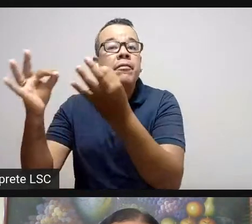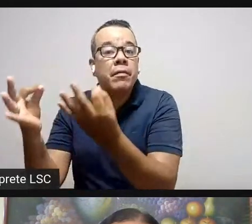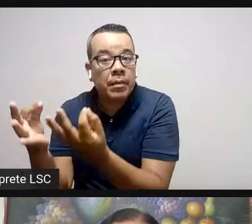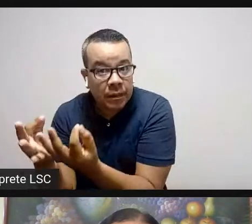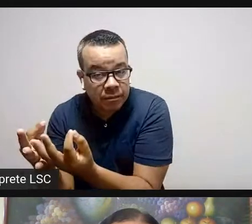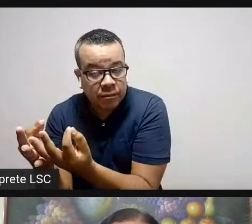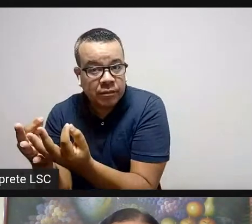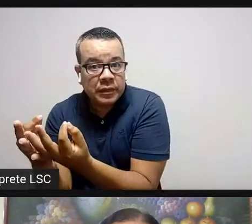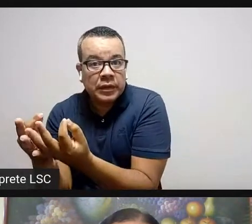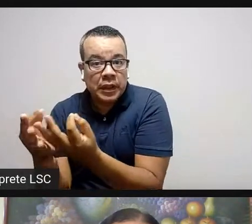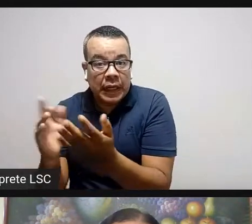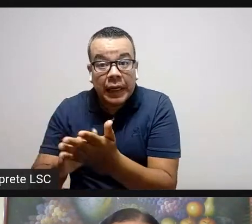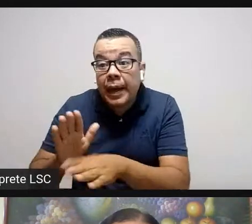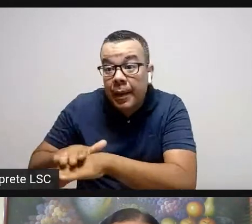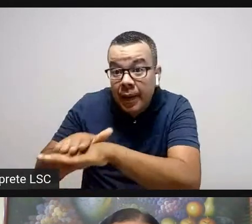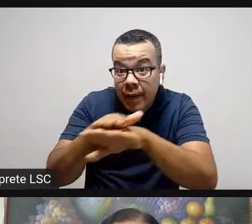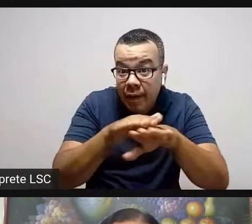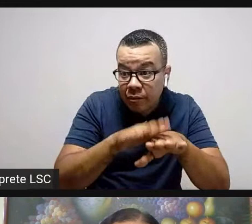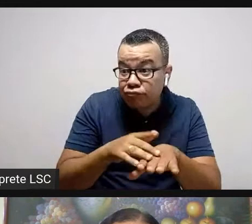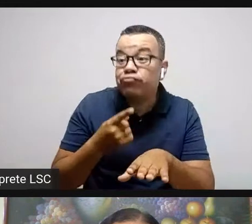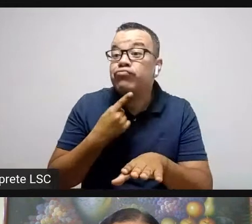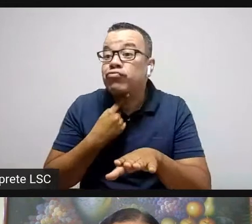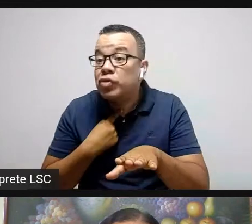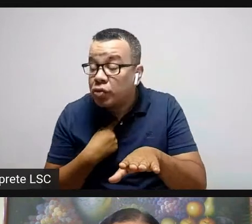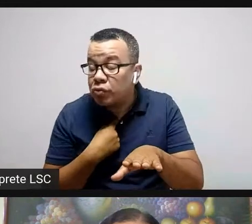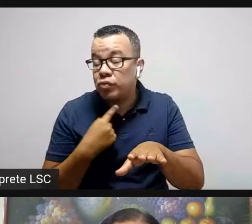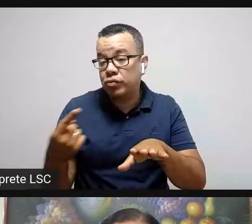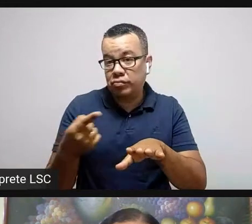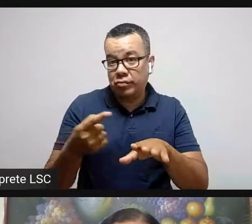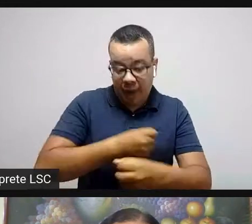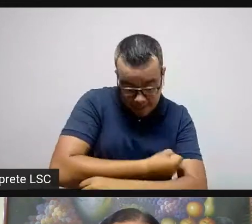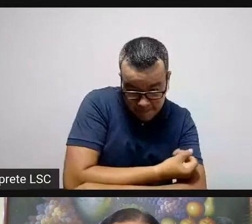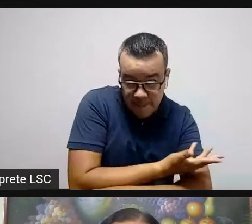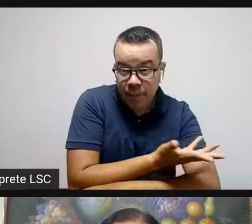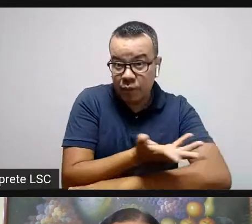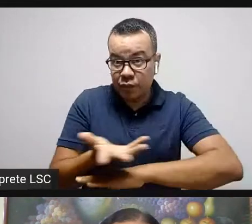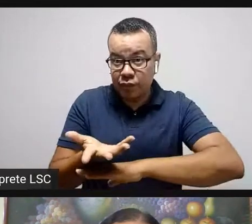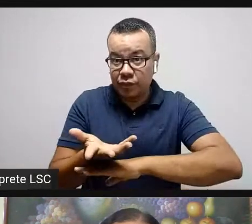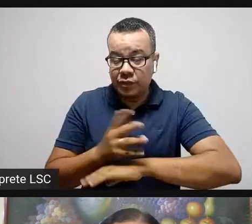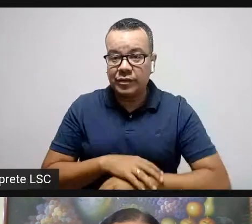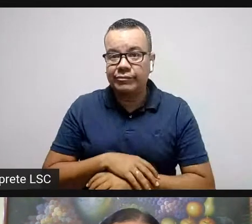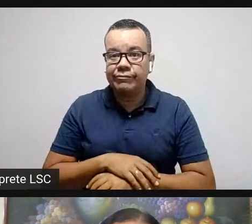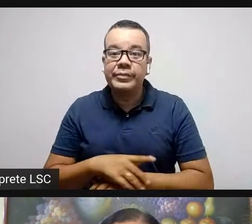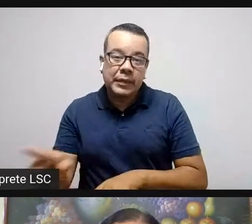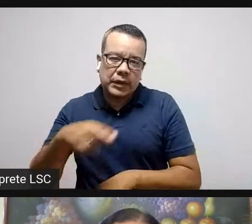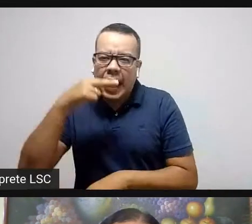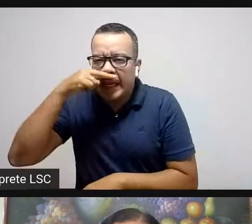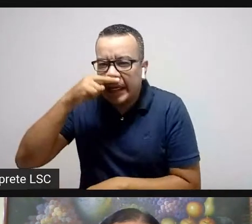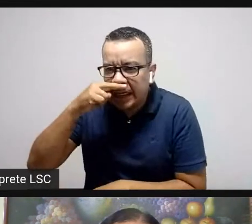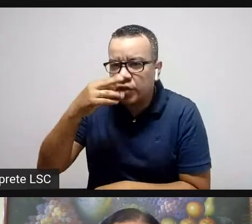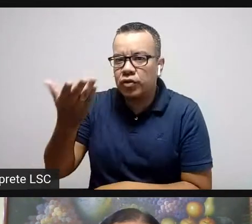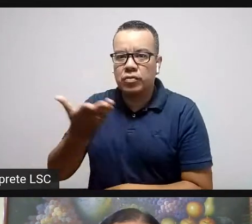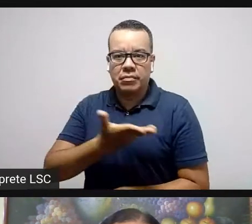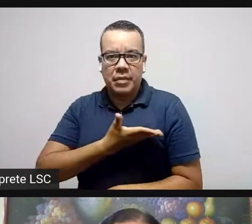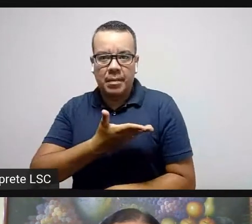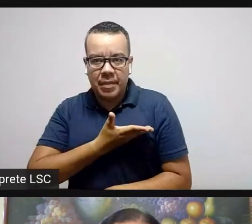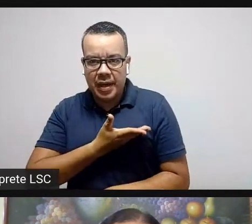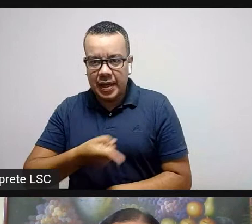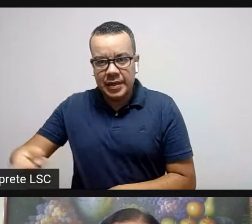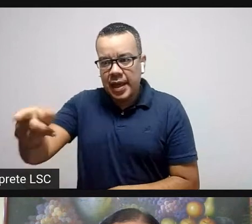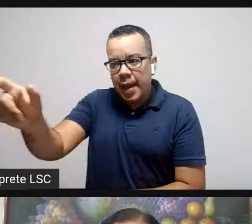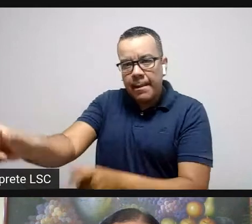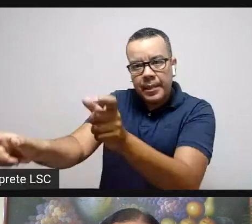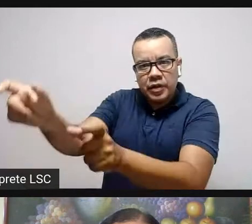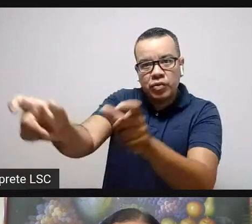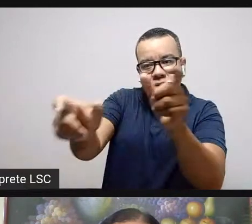Nos gustó hacer un trabajo para que niños, madres, personas desde su casa pudieran hacer un trabajo de